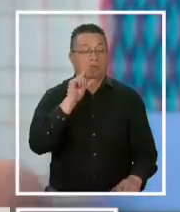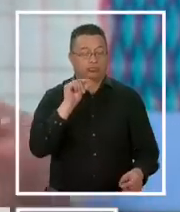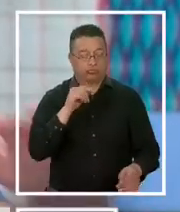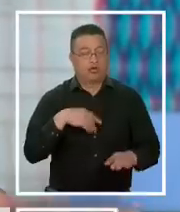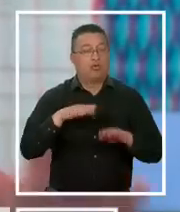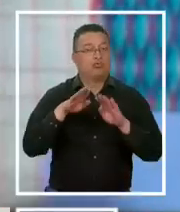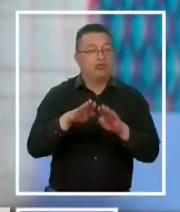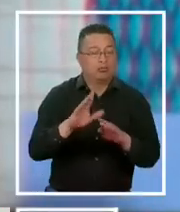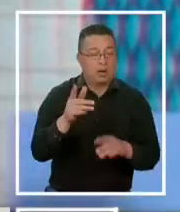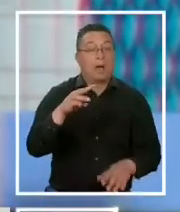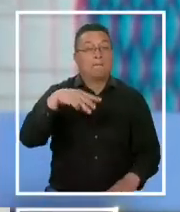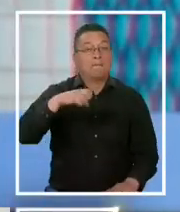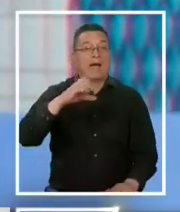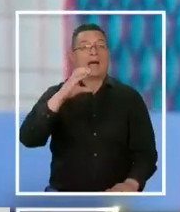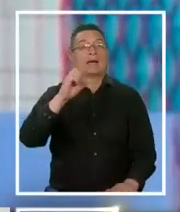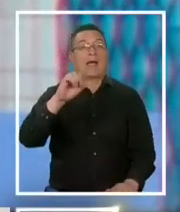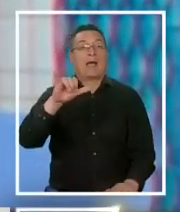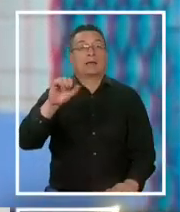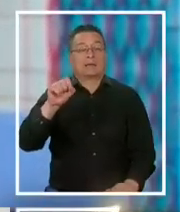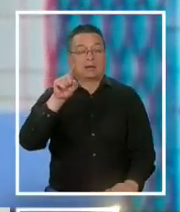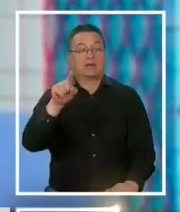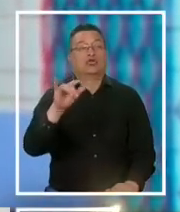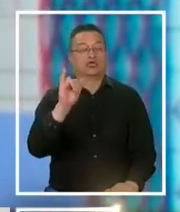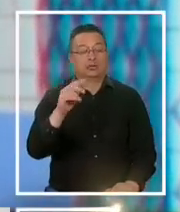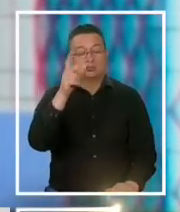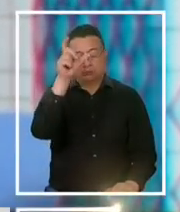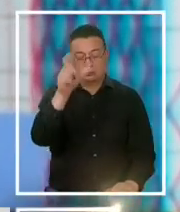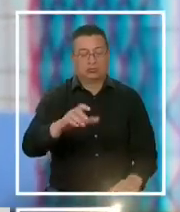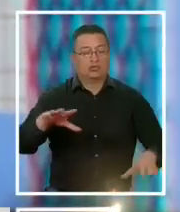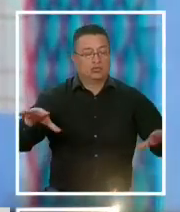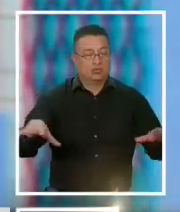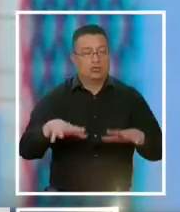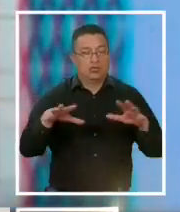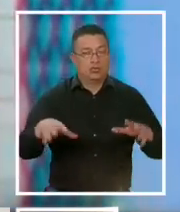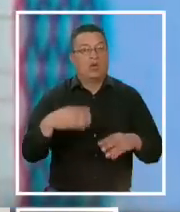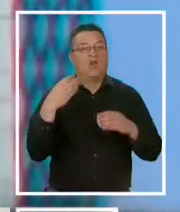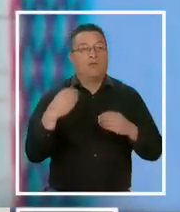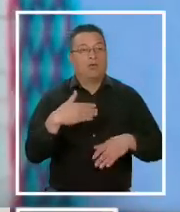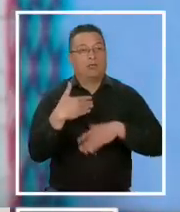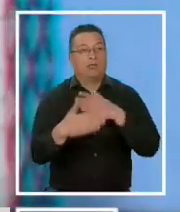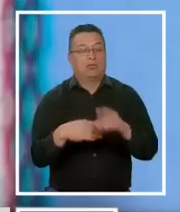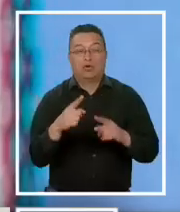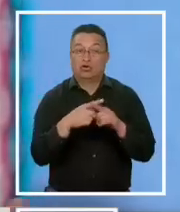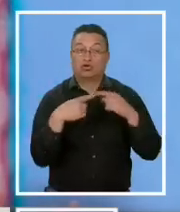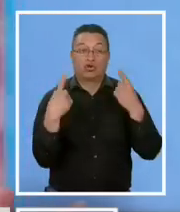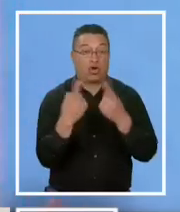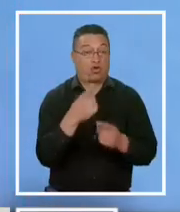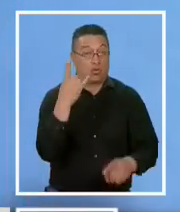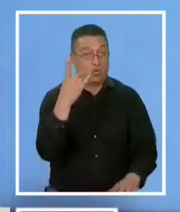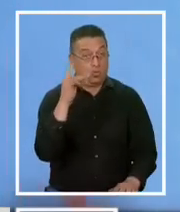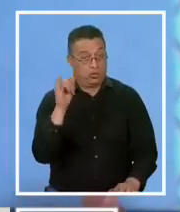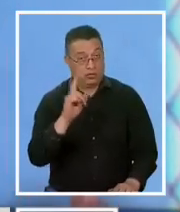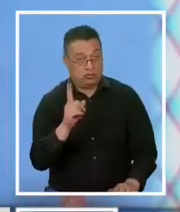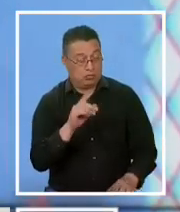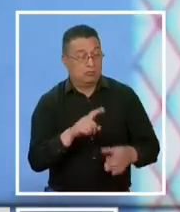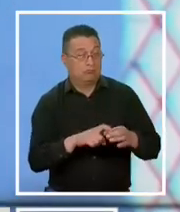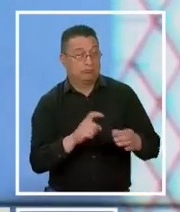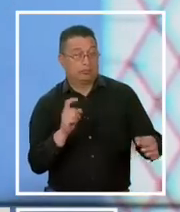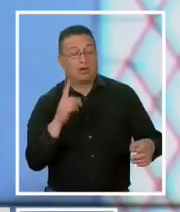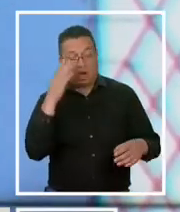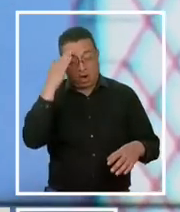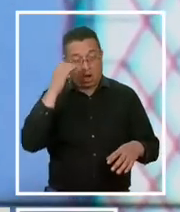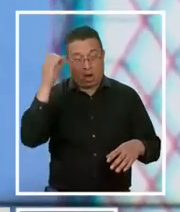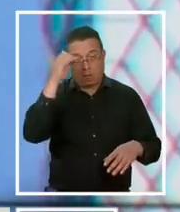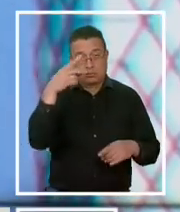prestarle pero se lo presto completo a Javier macaya creo que ha sido un actor extraordinario durante el último Sí pero siempre dentro de los partidos hay